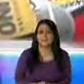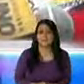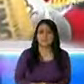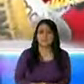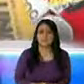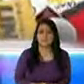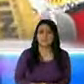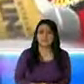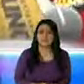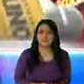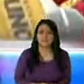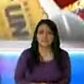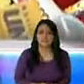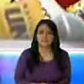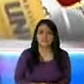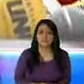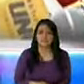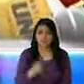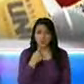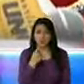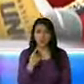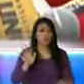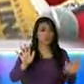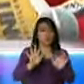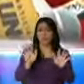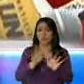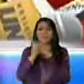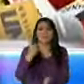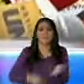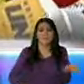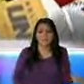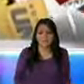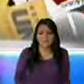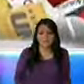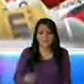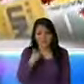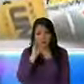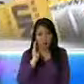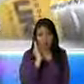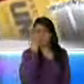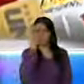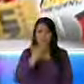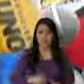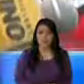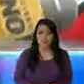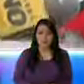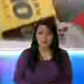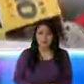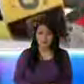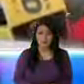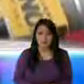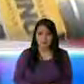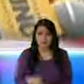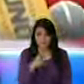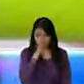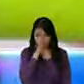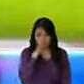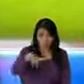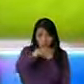Te estás convirtiendo en todo lo que dijiste que no ibas a convertirte. Estás jugando con el ánimo social de un